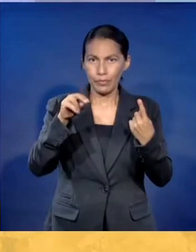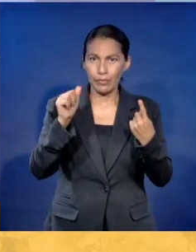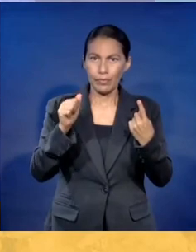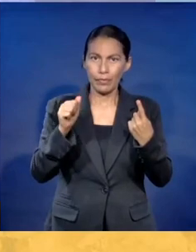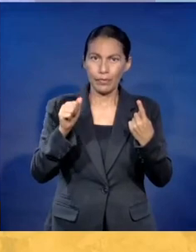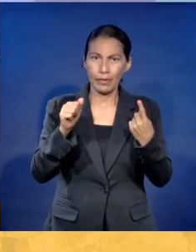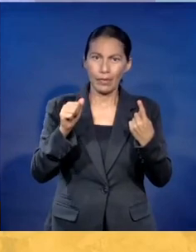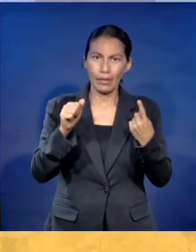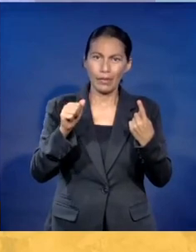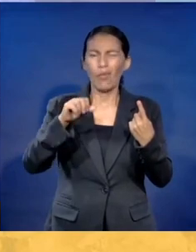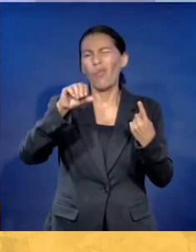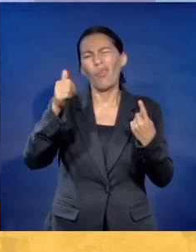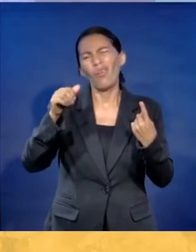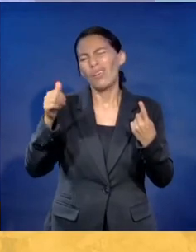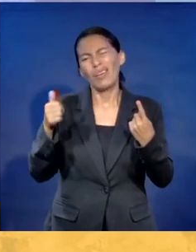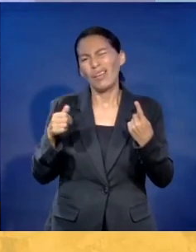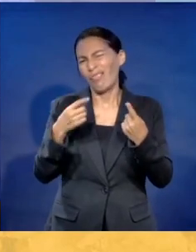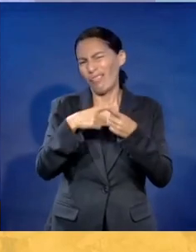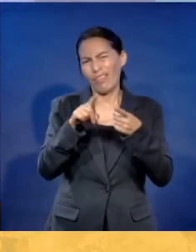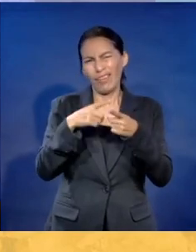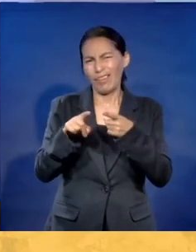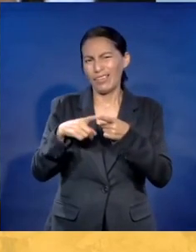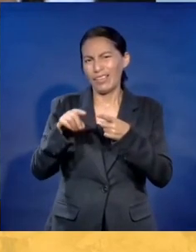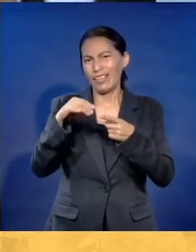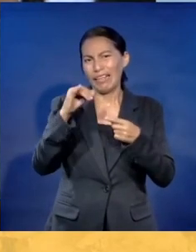y muchas que terminan en ina